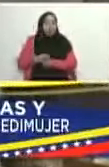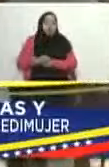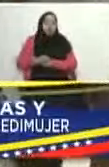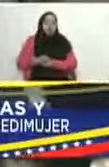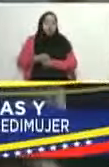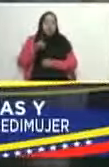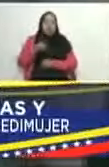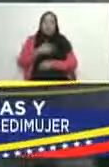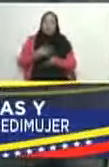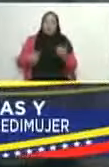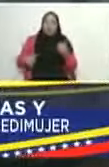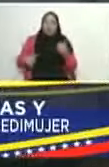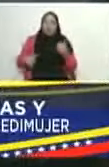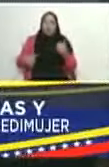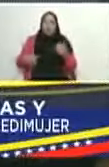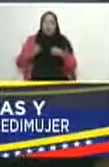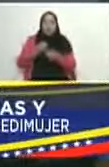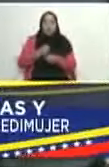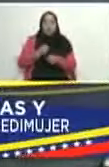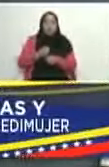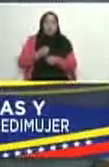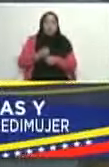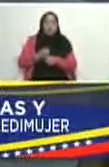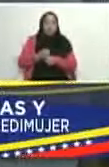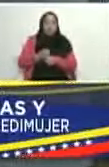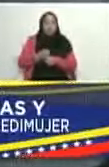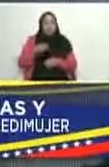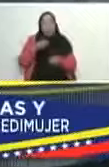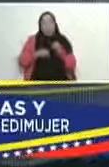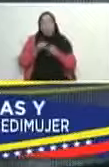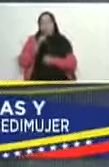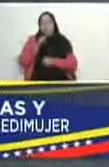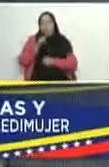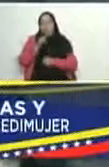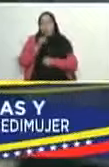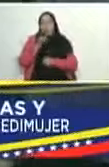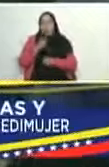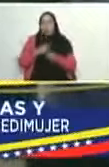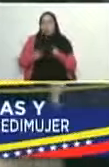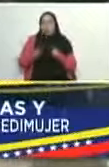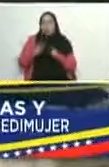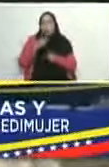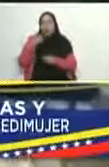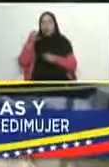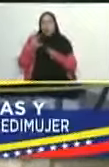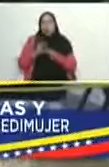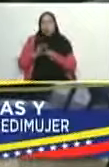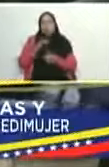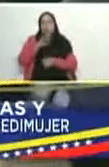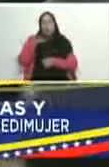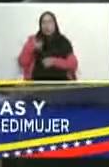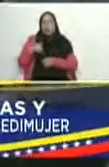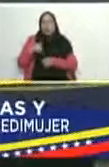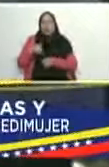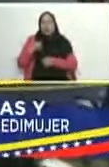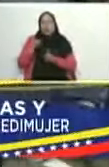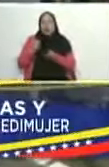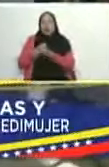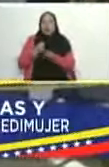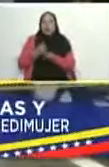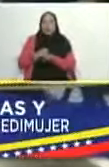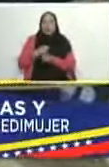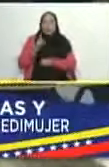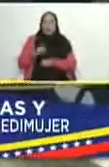también, presidente, tenemos ecógrafo y electrocardiógrafo para estas unidades que en esta primera etapa, presidente,